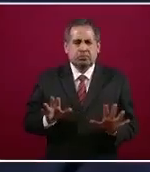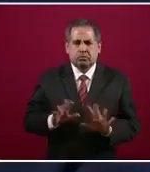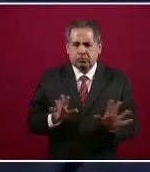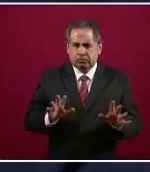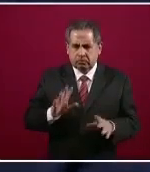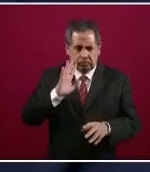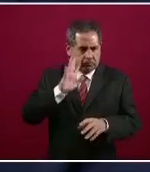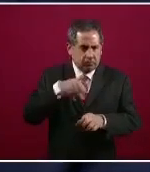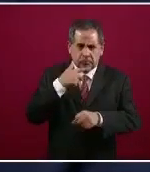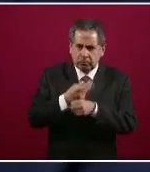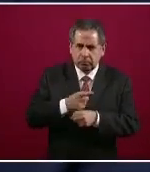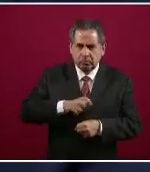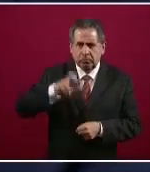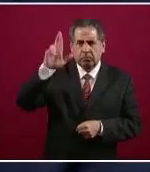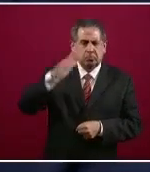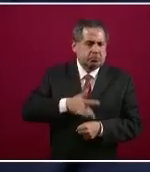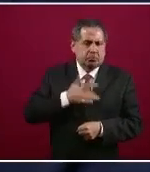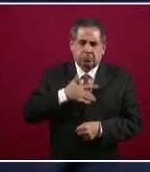es voluntario,